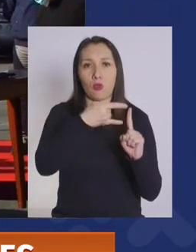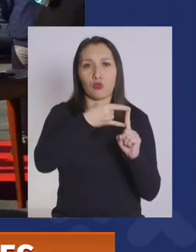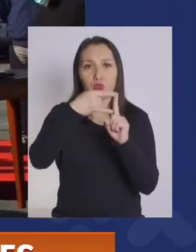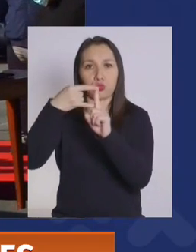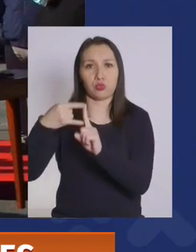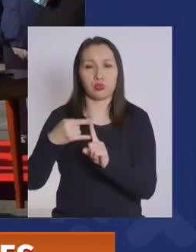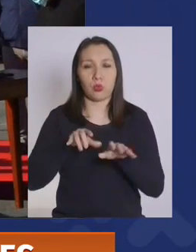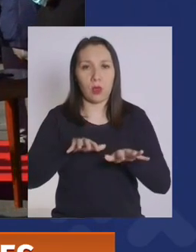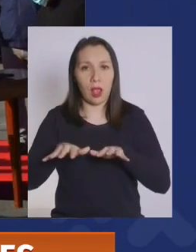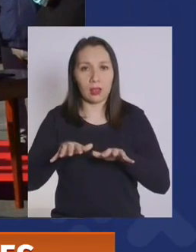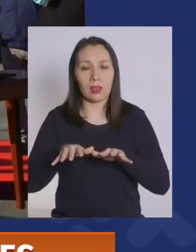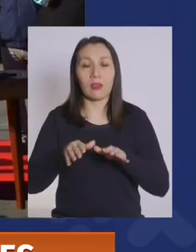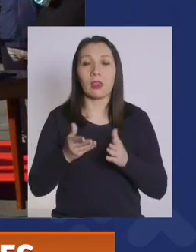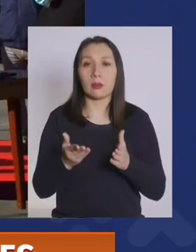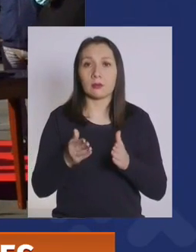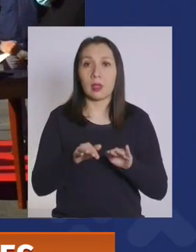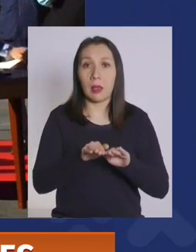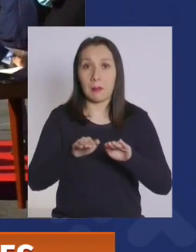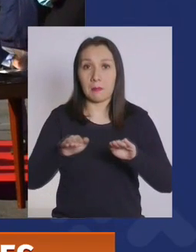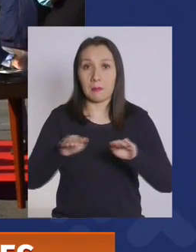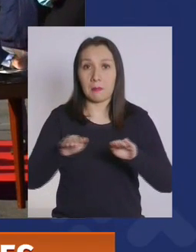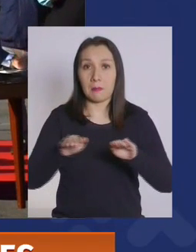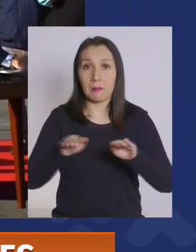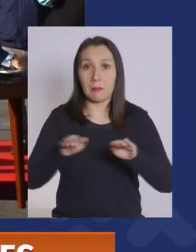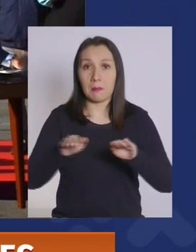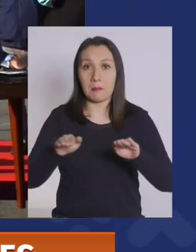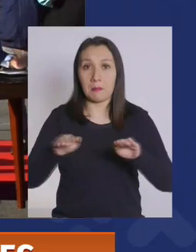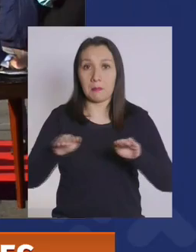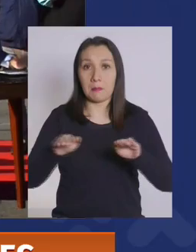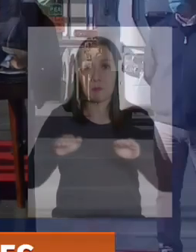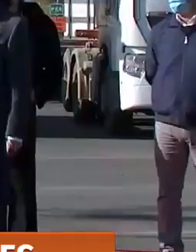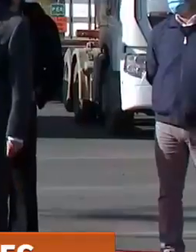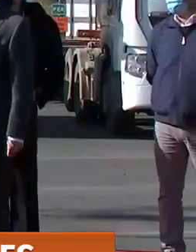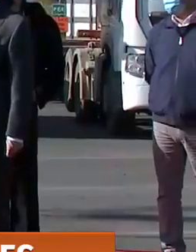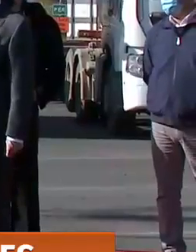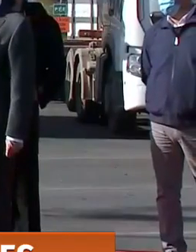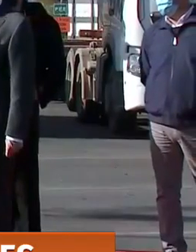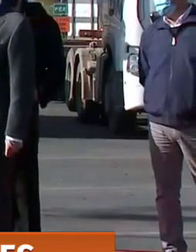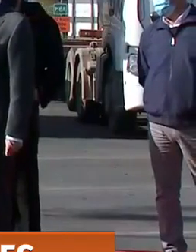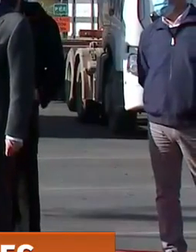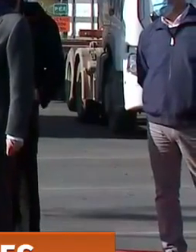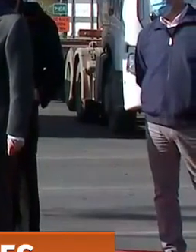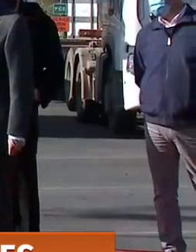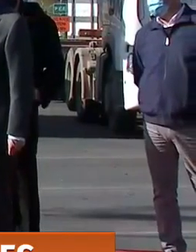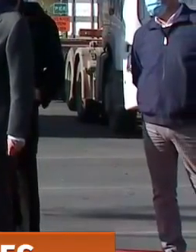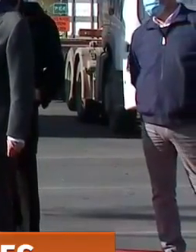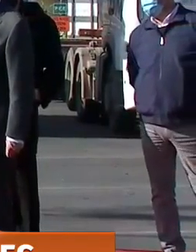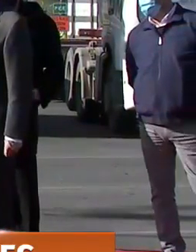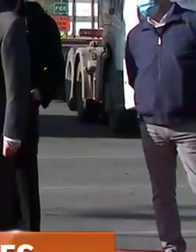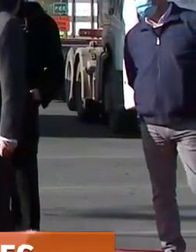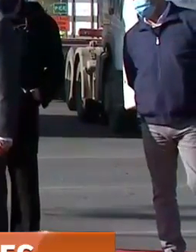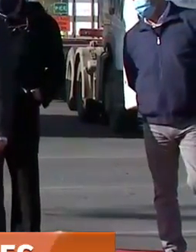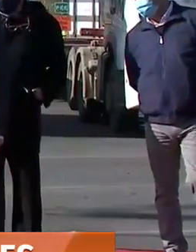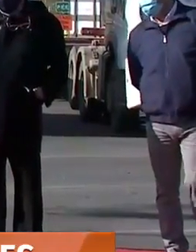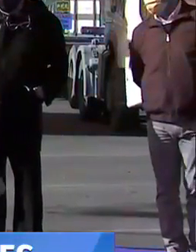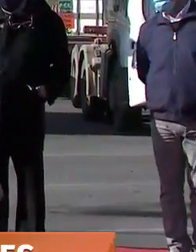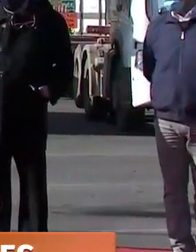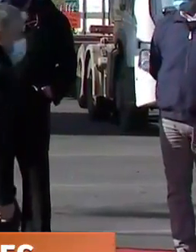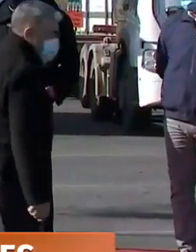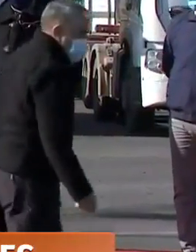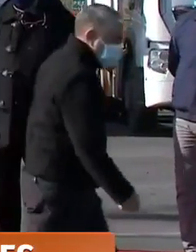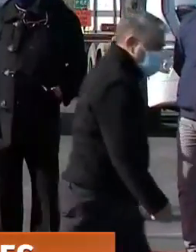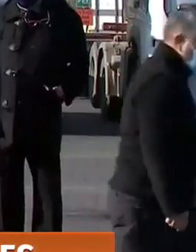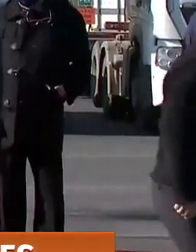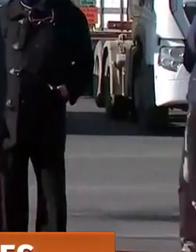a vehículos de transportes, iniciativa que modifica el Código Penal para incluir a estos vehículos motorizados con personas en su interior a